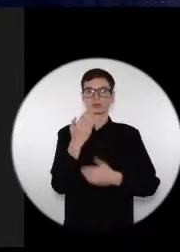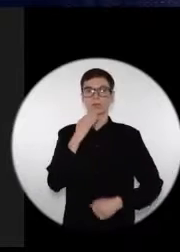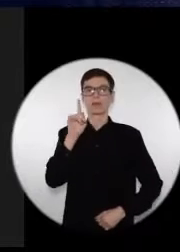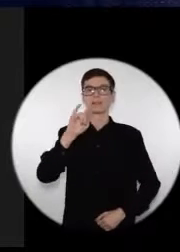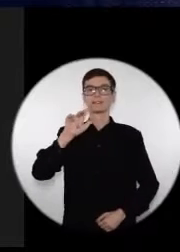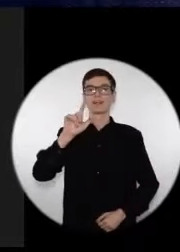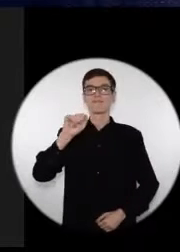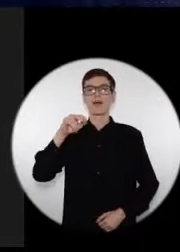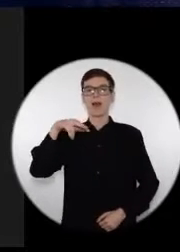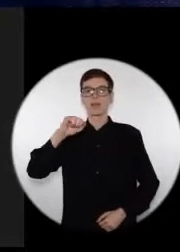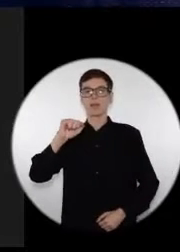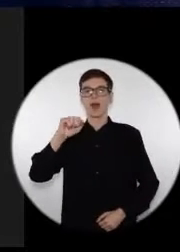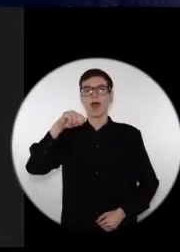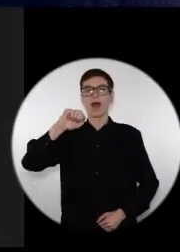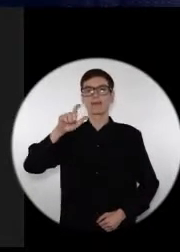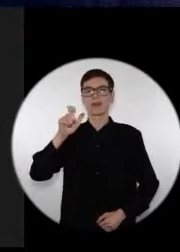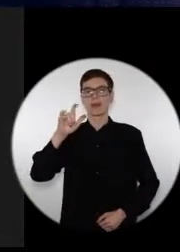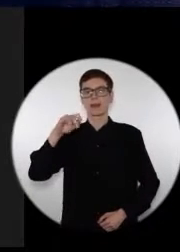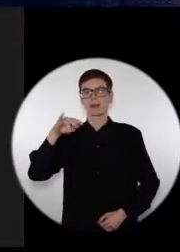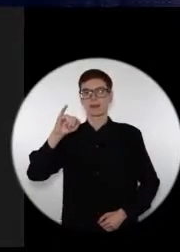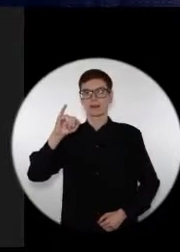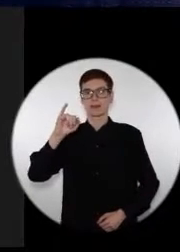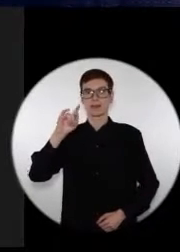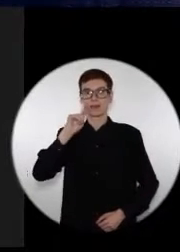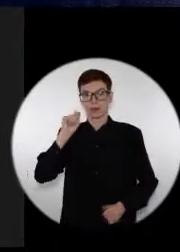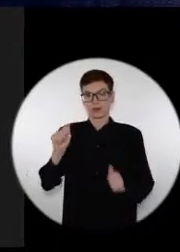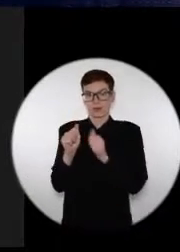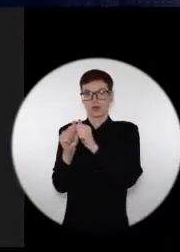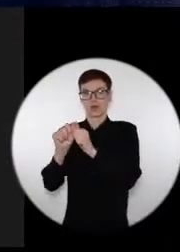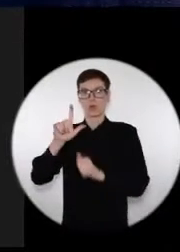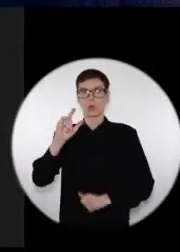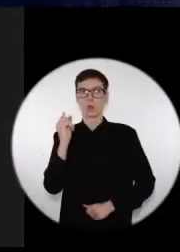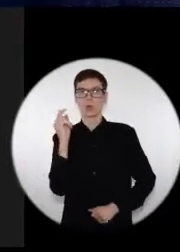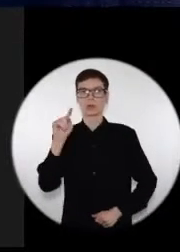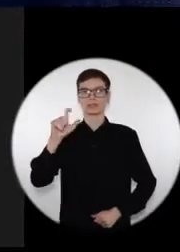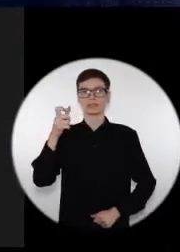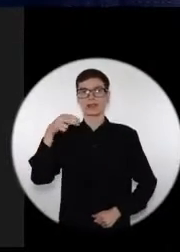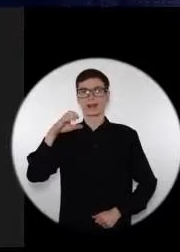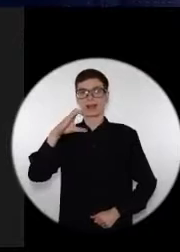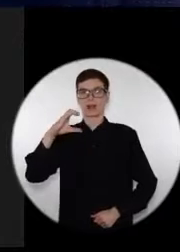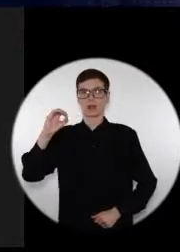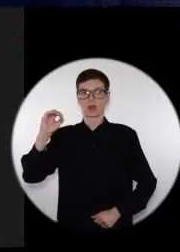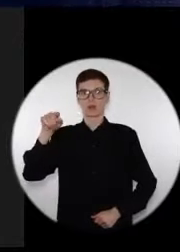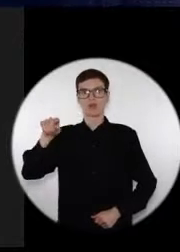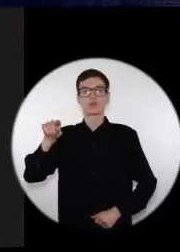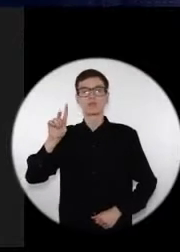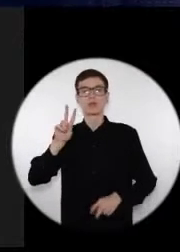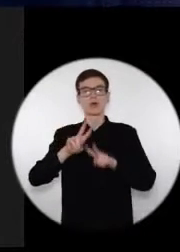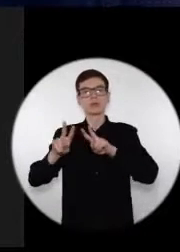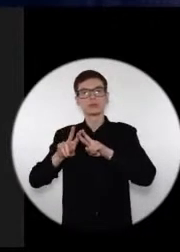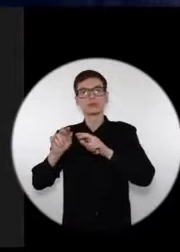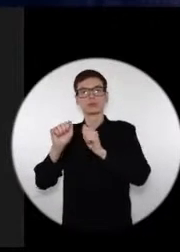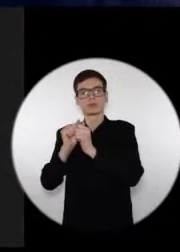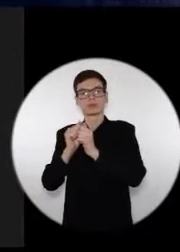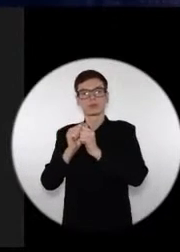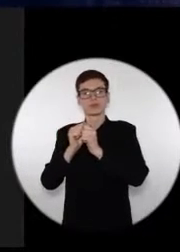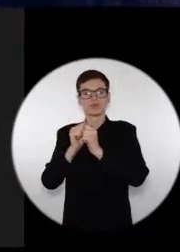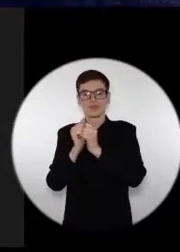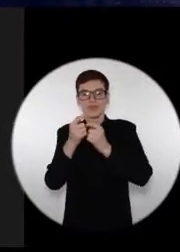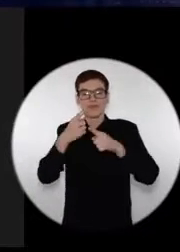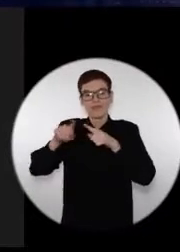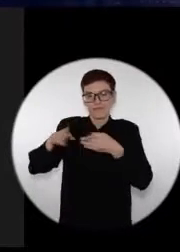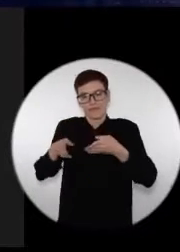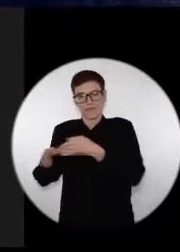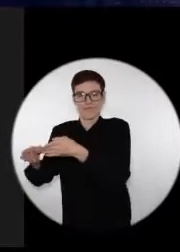audiolibros y tenemos a silván angellini que junto con bisnieto también está desarrollando desde una trinchera parecida otro